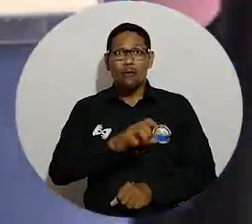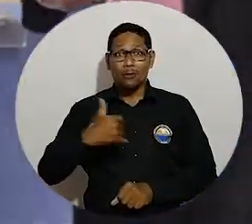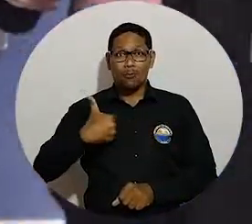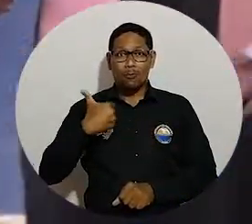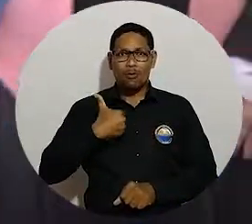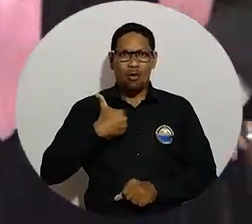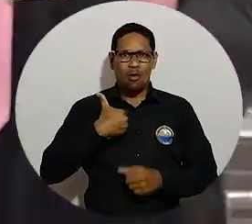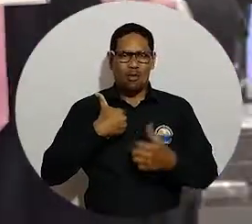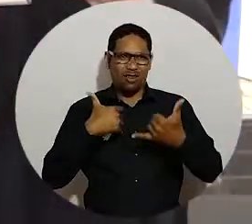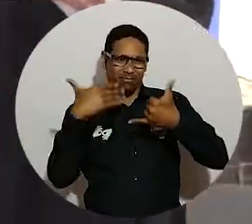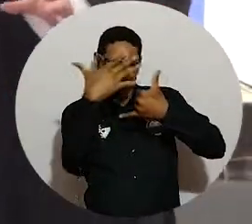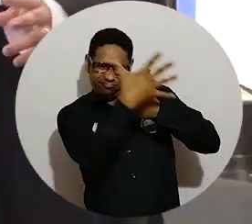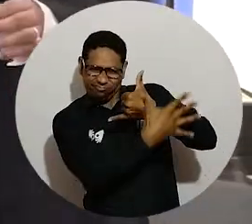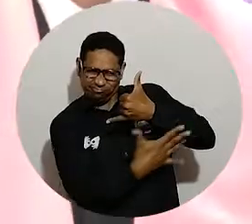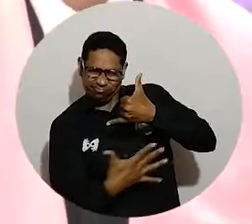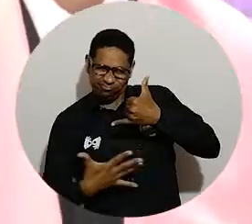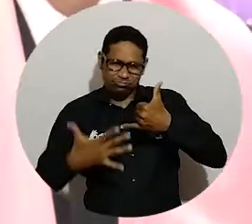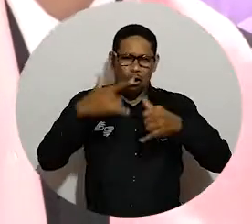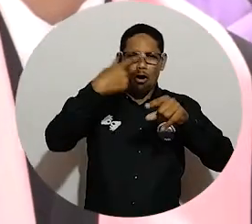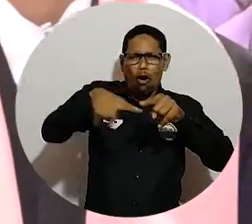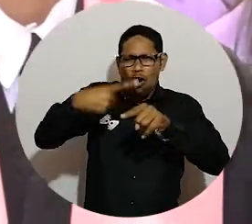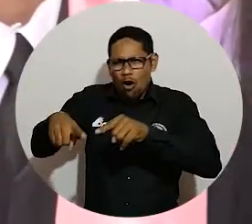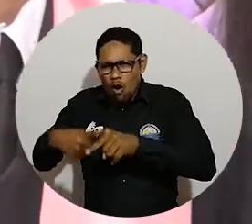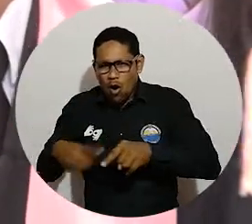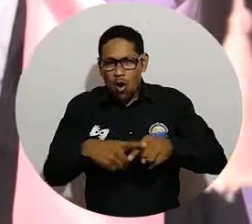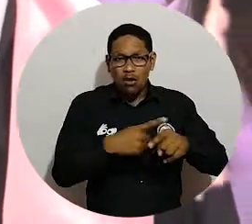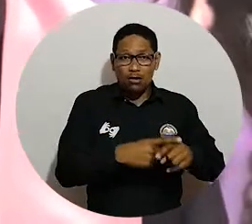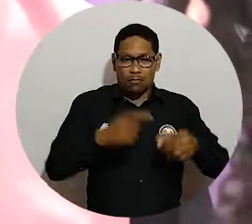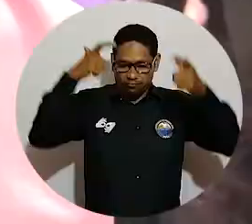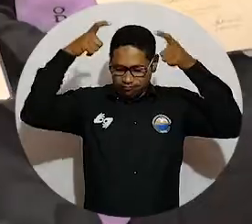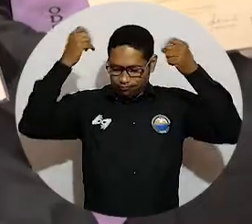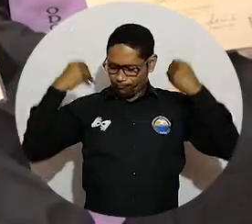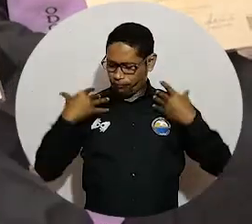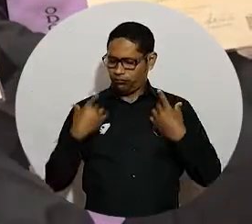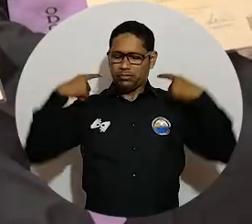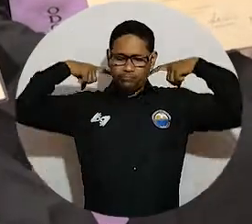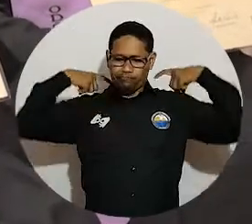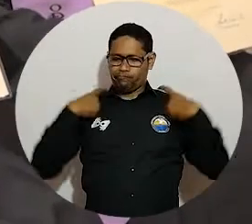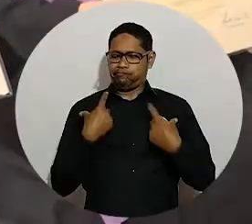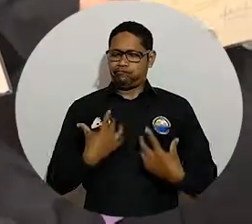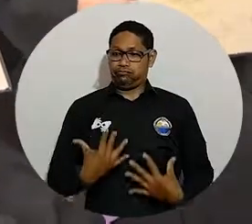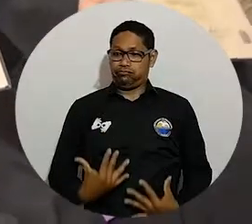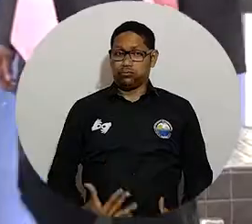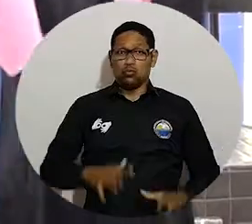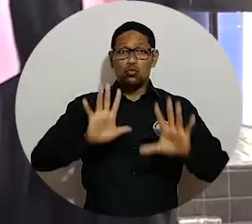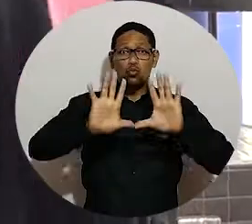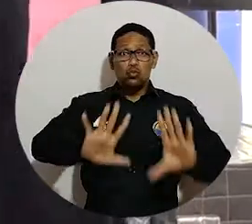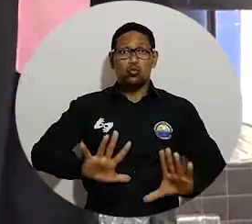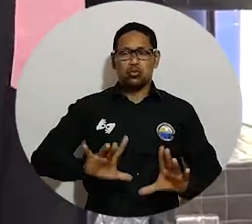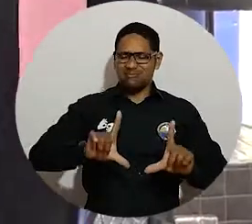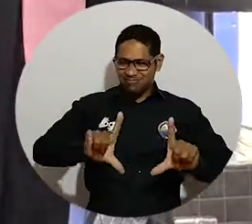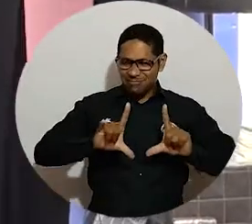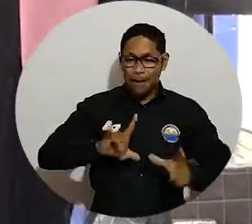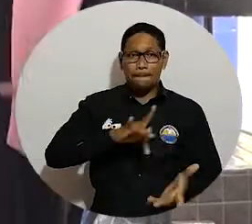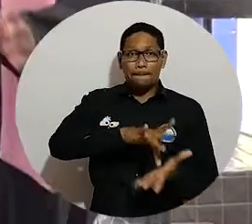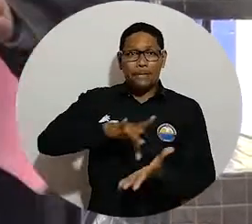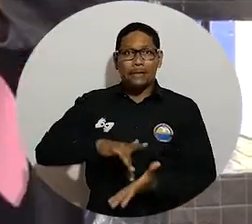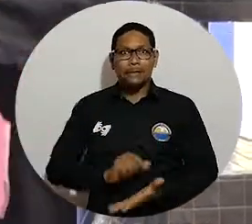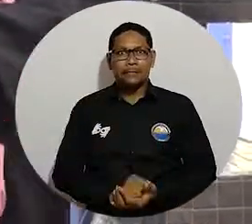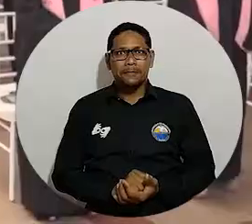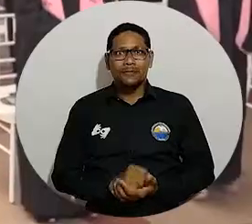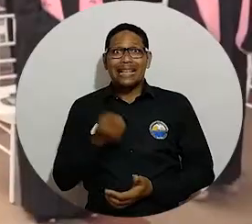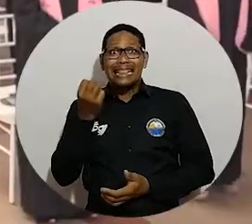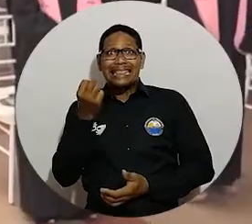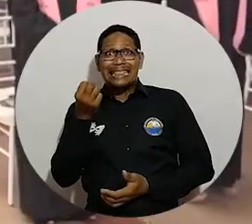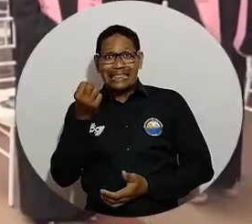del país que se vistieron de toga y birrete en la segunda ceremonia que se realiza en el campus de la Alma Mater para la modalidad de pregrado presencial. Por